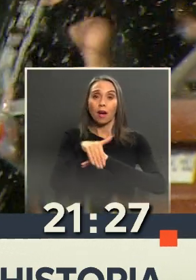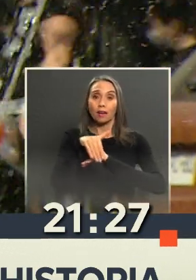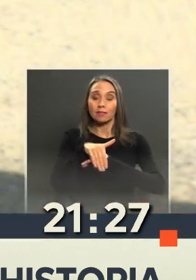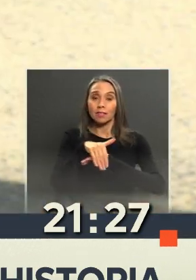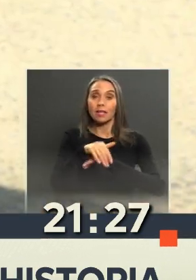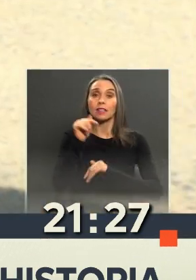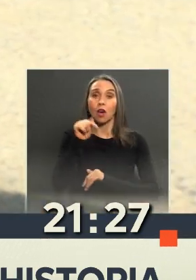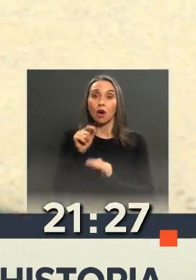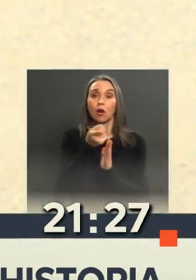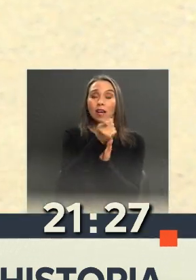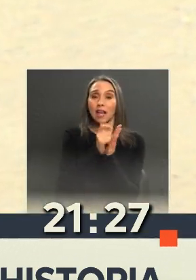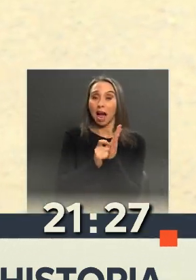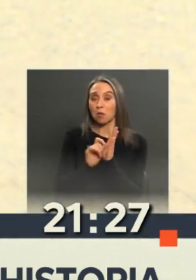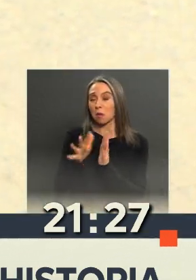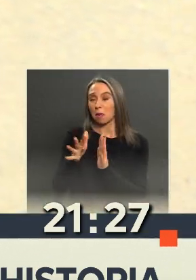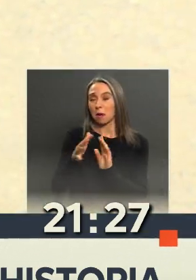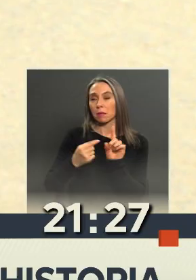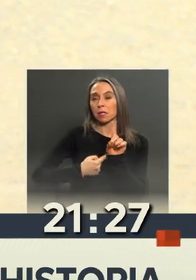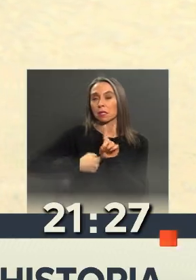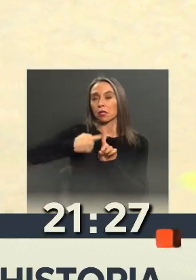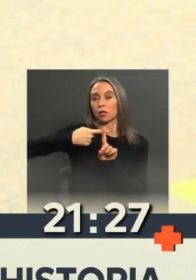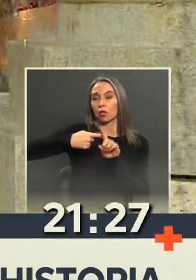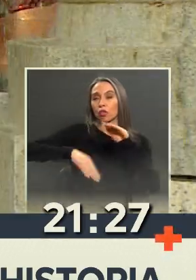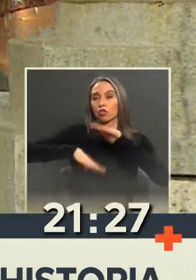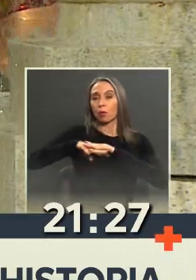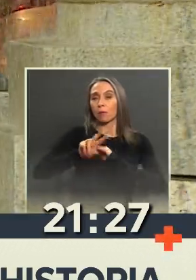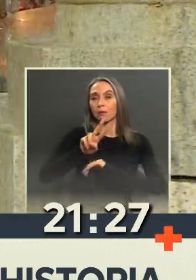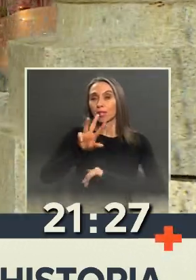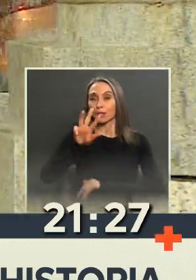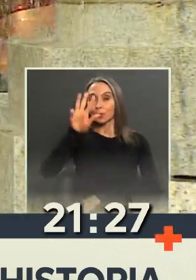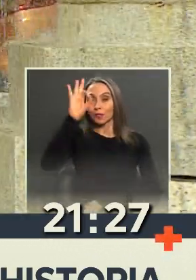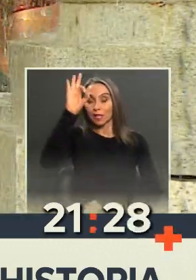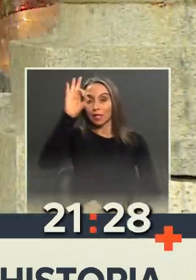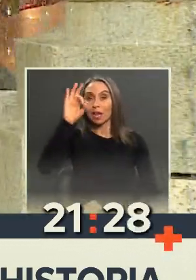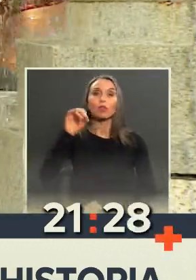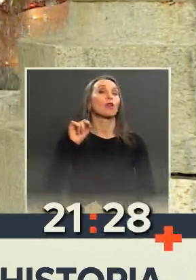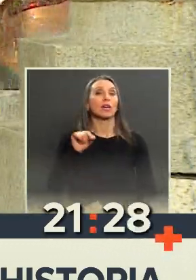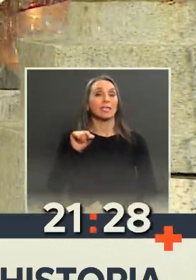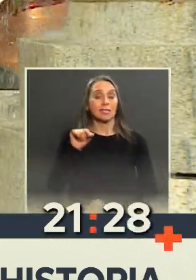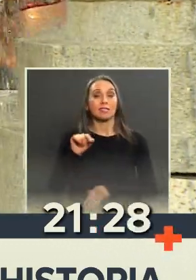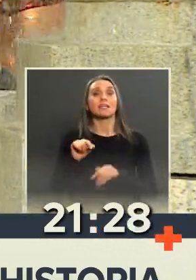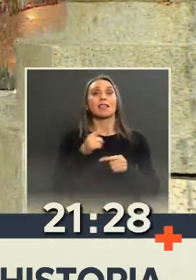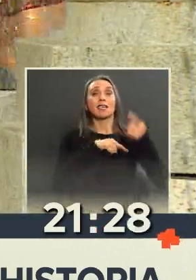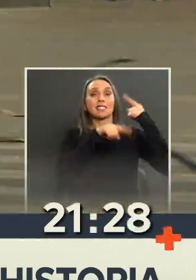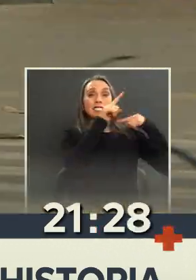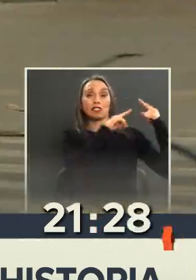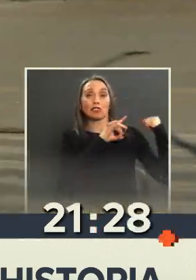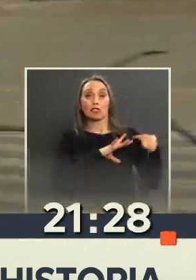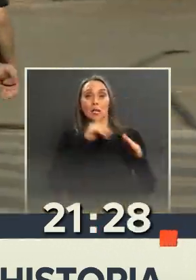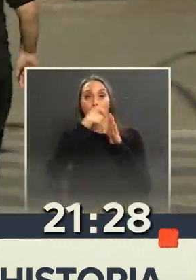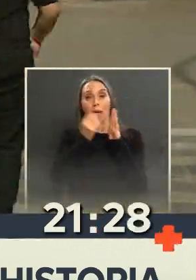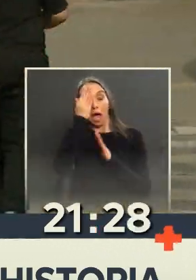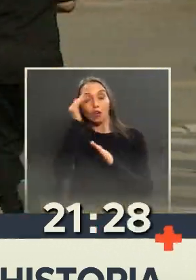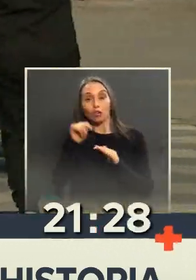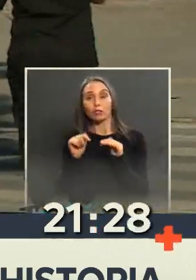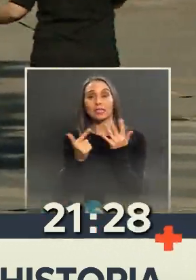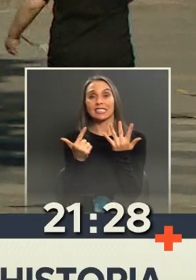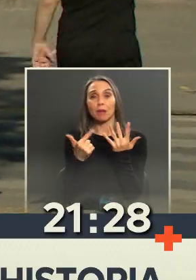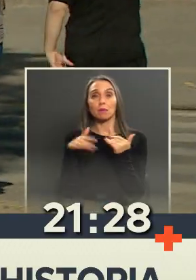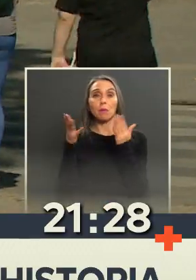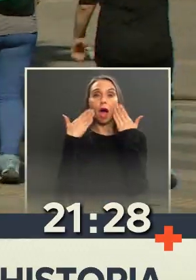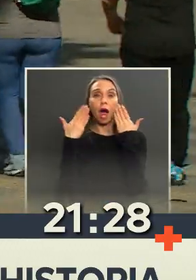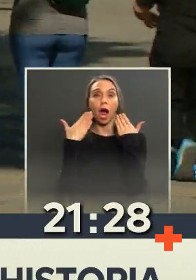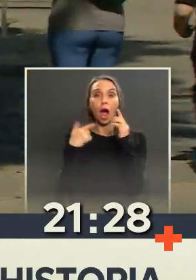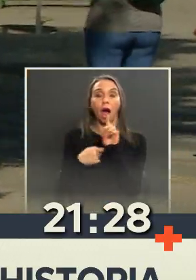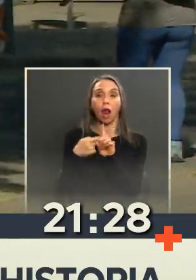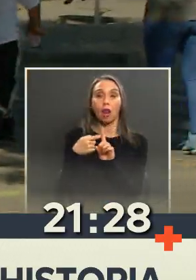se pronosticaban 29 grados como máxima uno de los siete registros más altos en la historia para un mes de agosto lo que obligó a muchos a cambiar